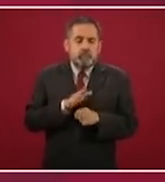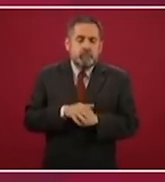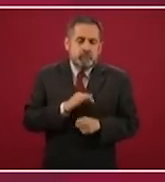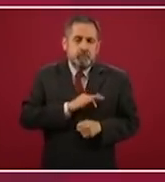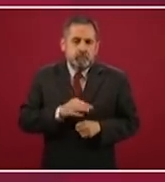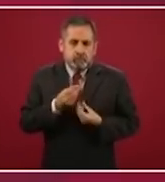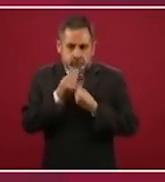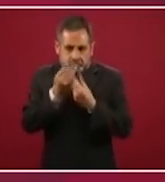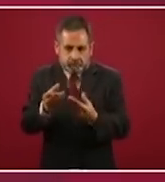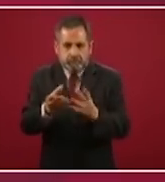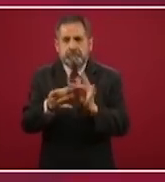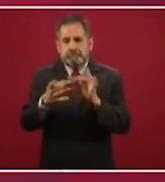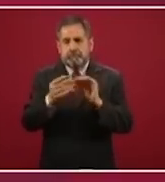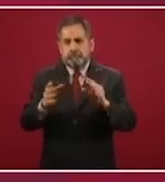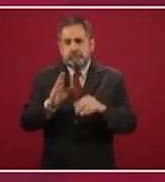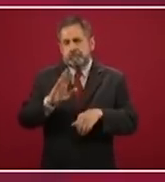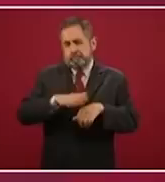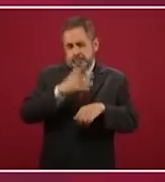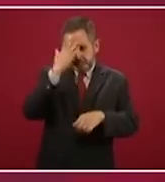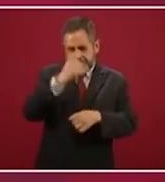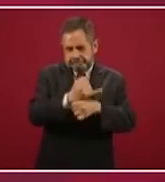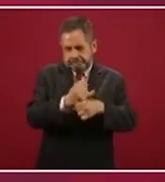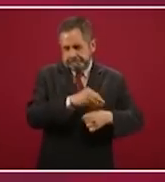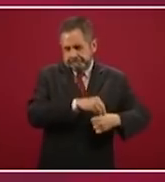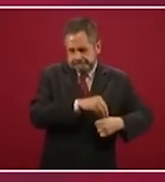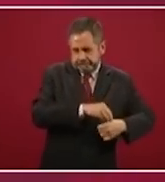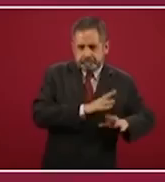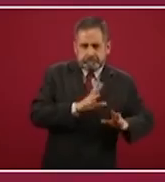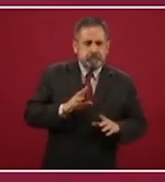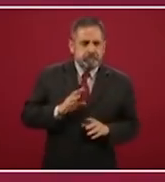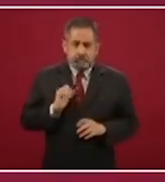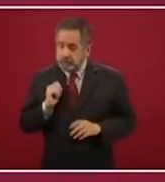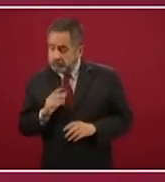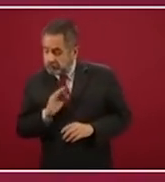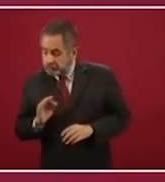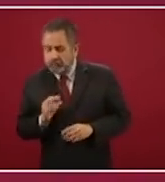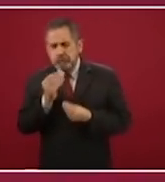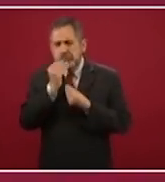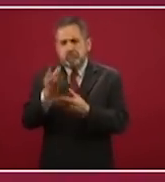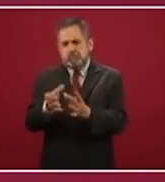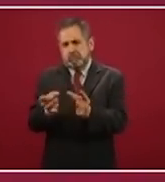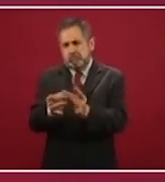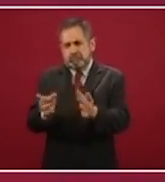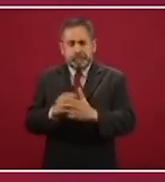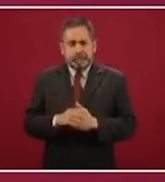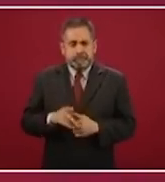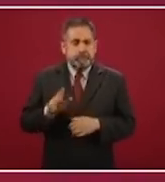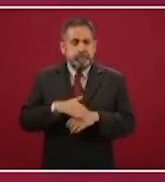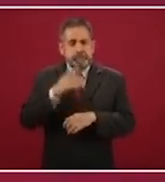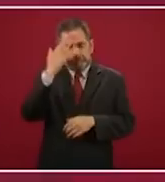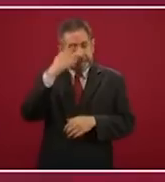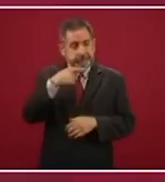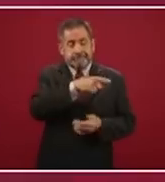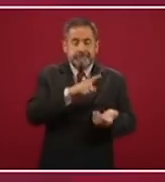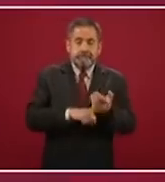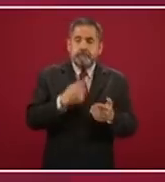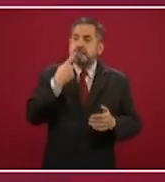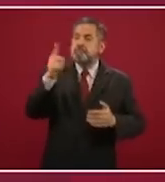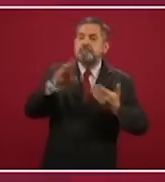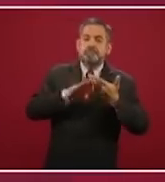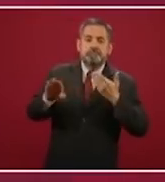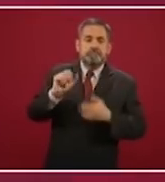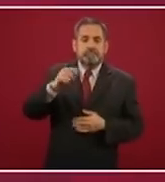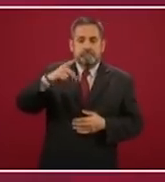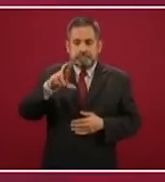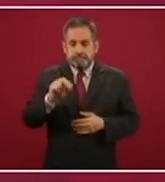a conocer por el debido proceso, porque en muchos casos hay amparos